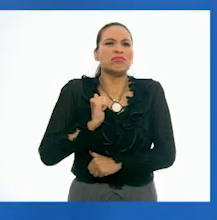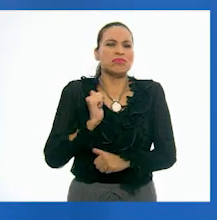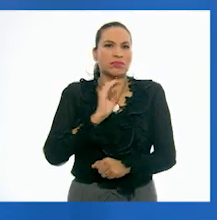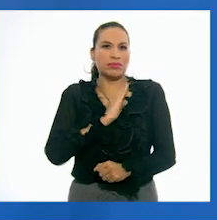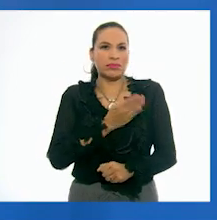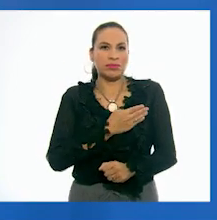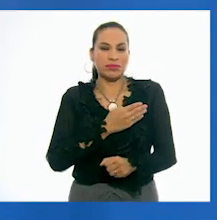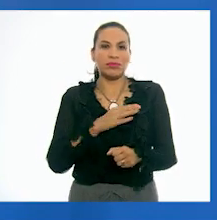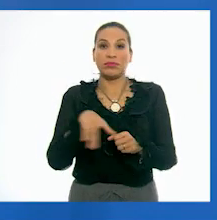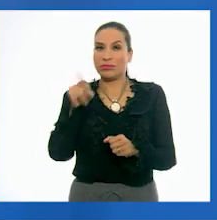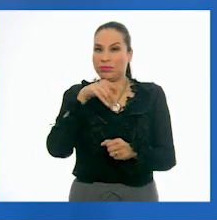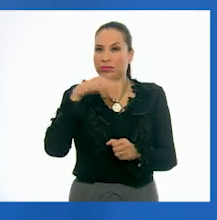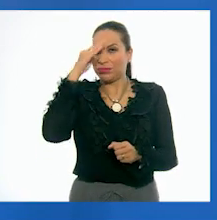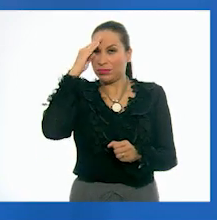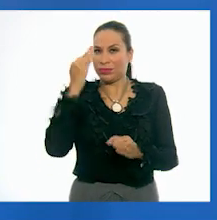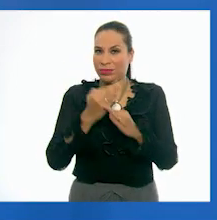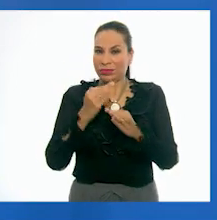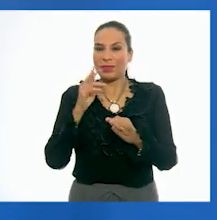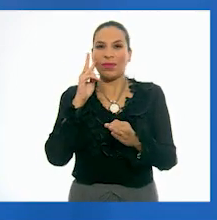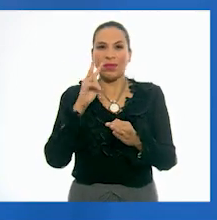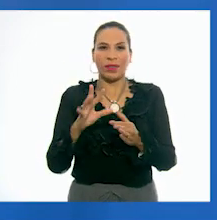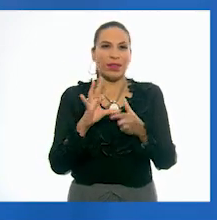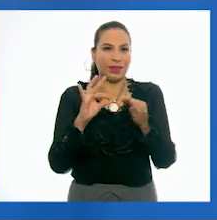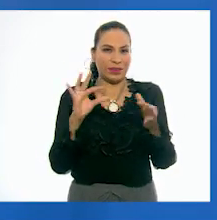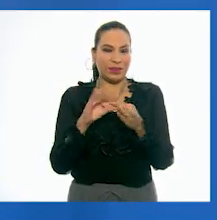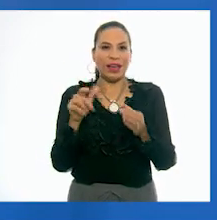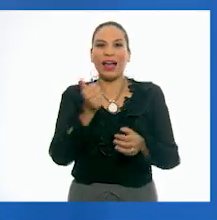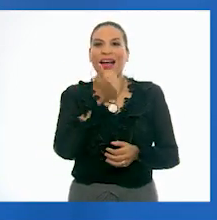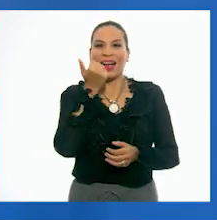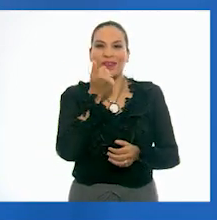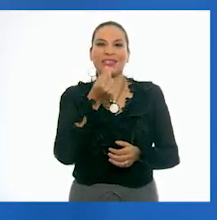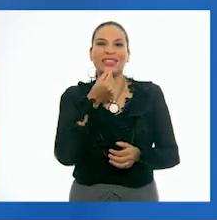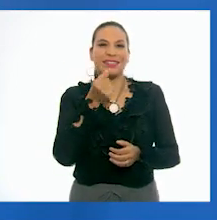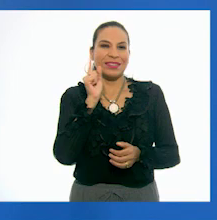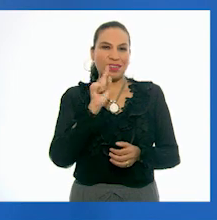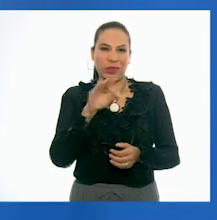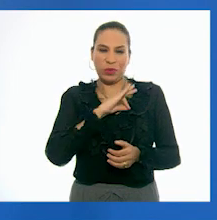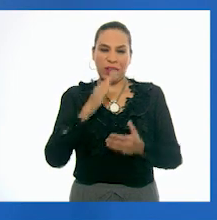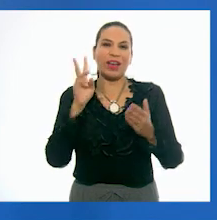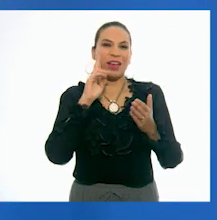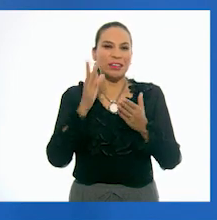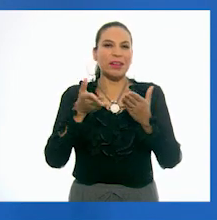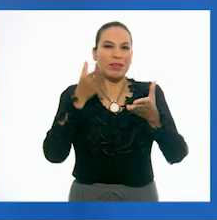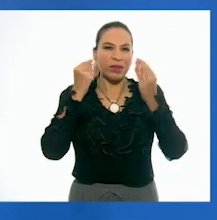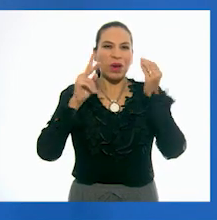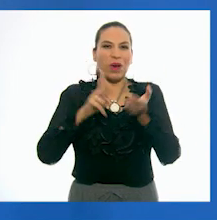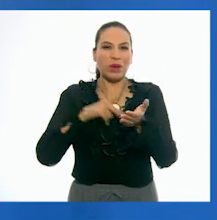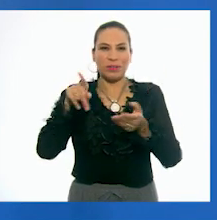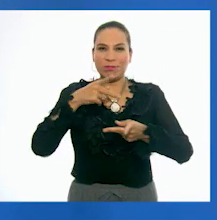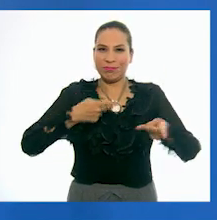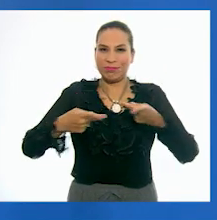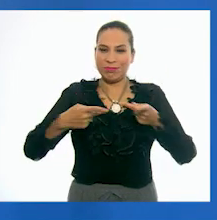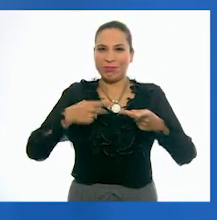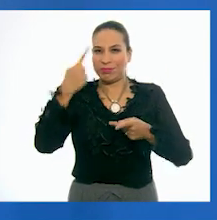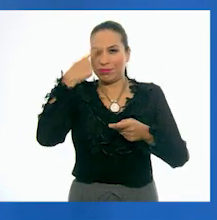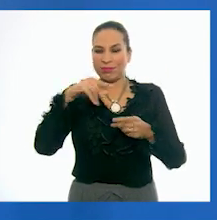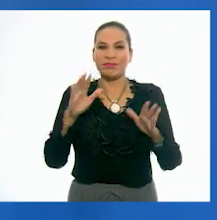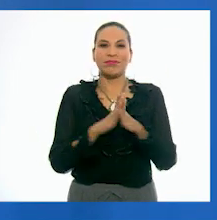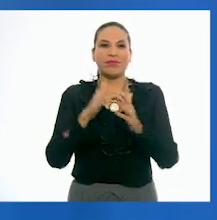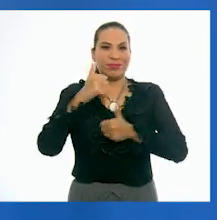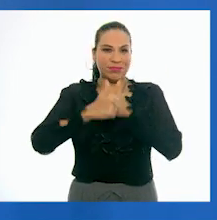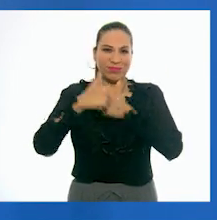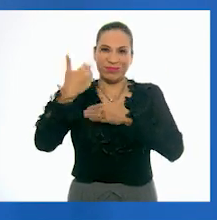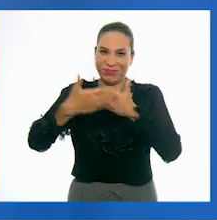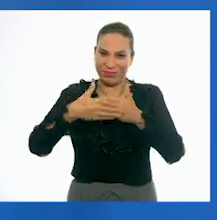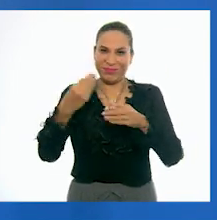españoles. ¿Qué les parece si vamos a verlo para que las alumnas y alumnos en casa puedan repasar con nosotros y estar preparados para el concurso de